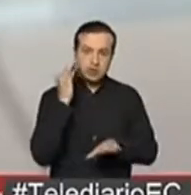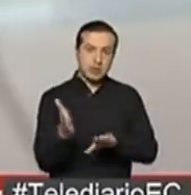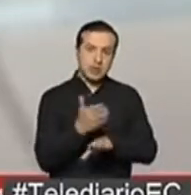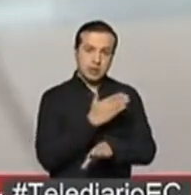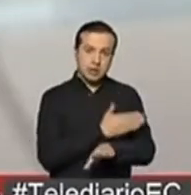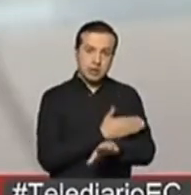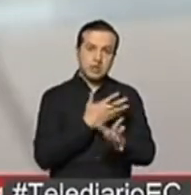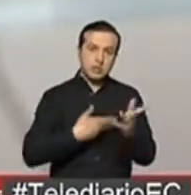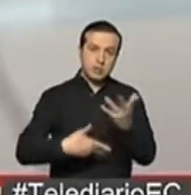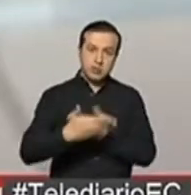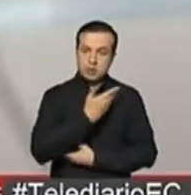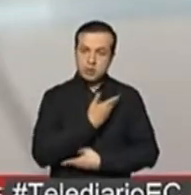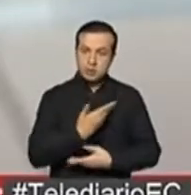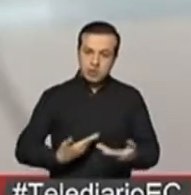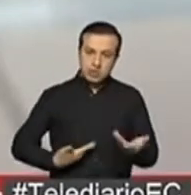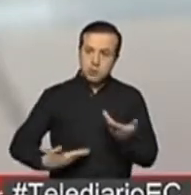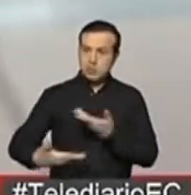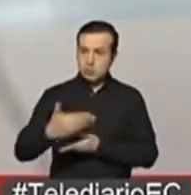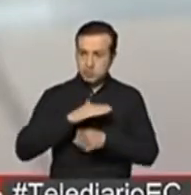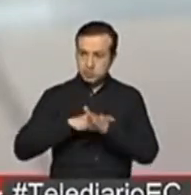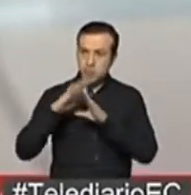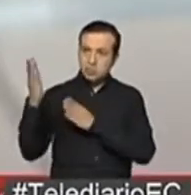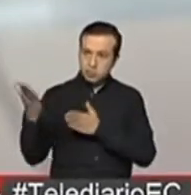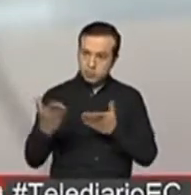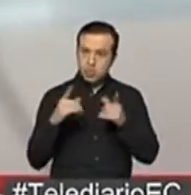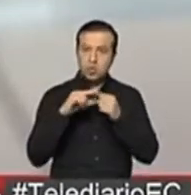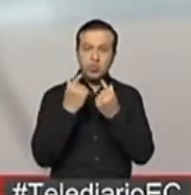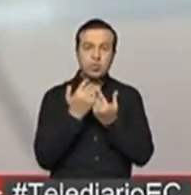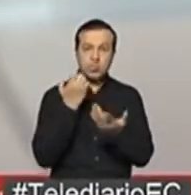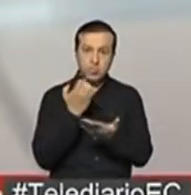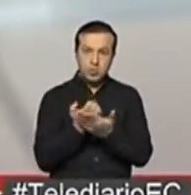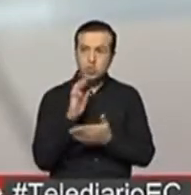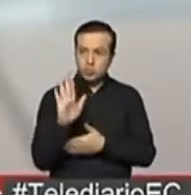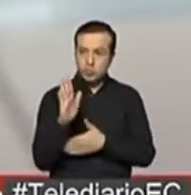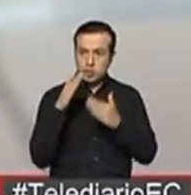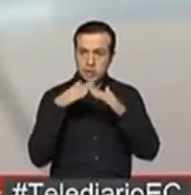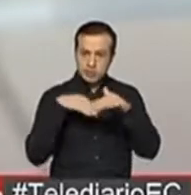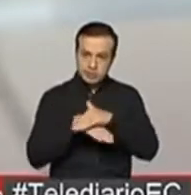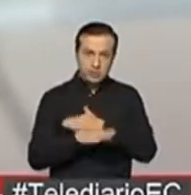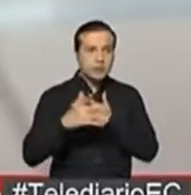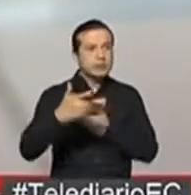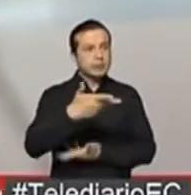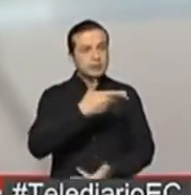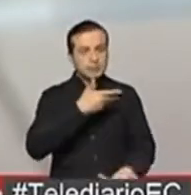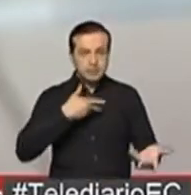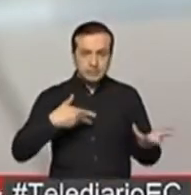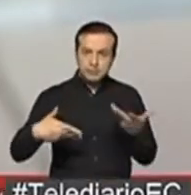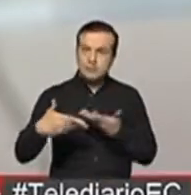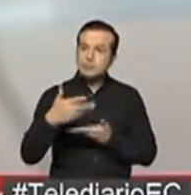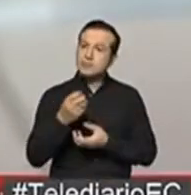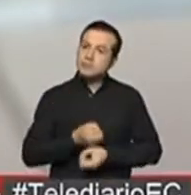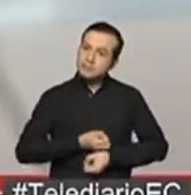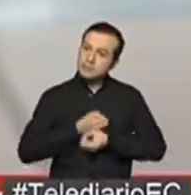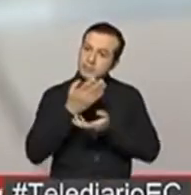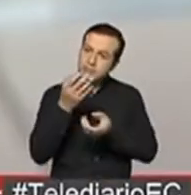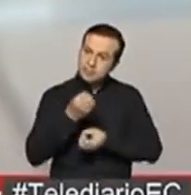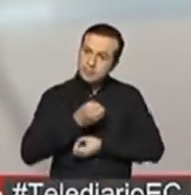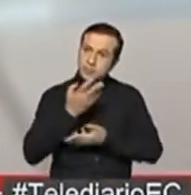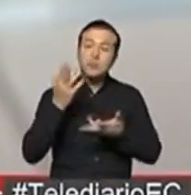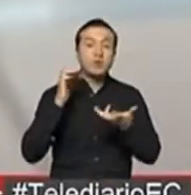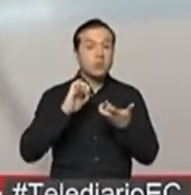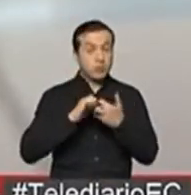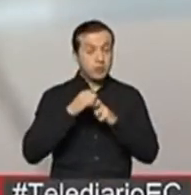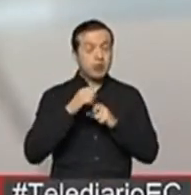de posesionarse como presidente invitarnos al colegio economistas a su casa y ahí le indicamos nosotros la gran